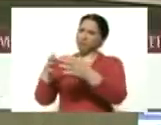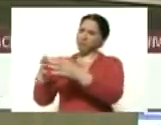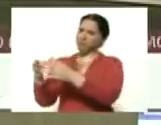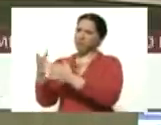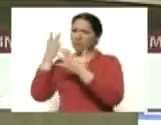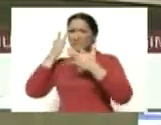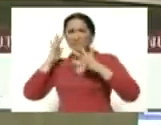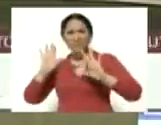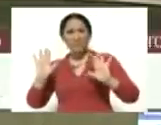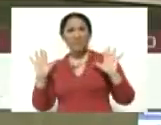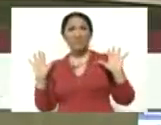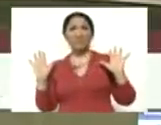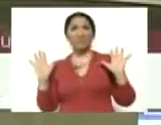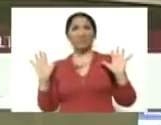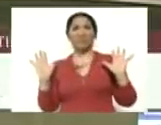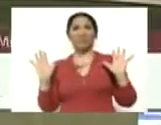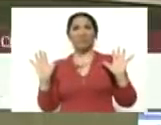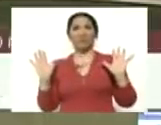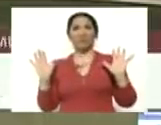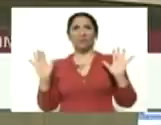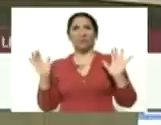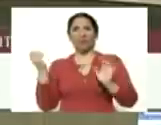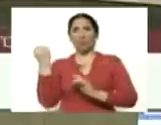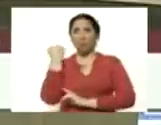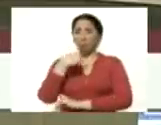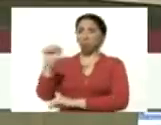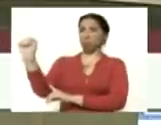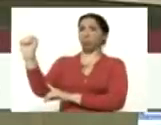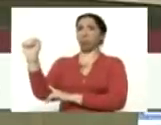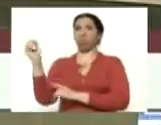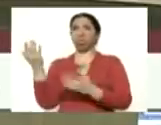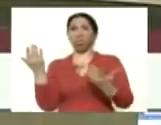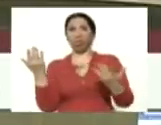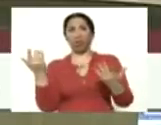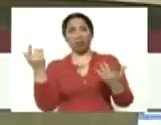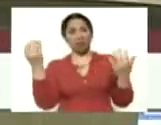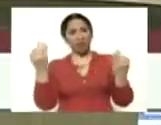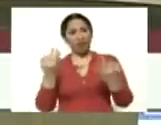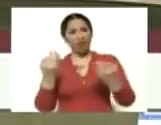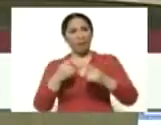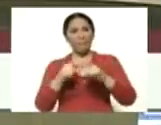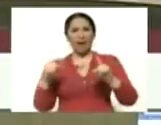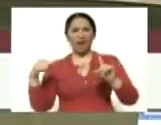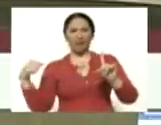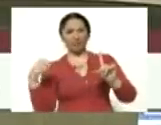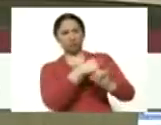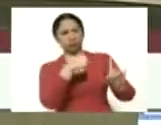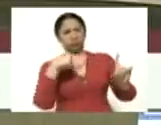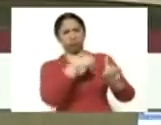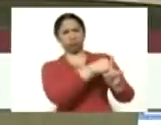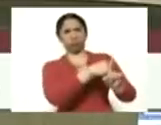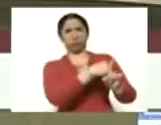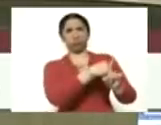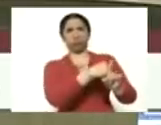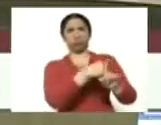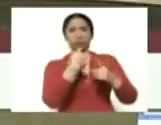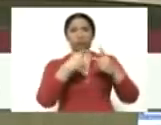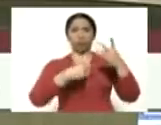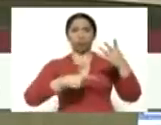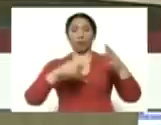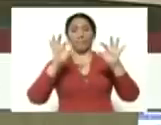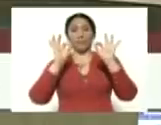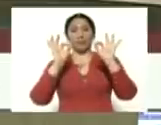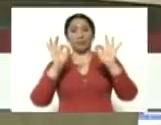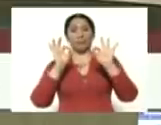intentan torcer la realidad, tergiversar la realidad para agredir a unos y a otros, y especialmente